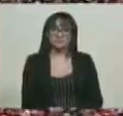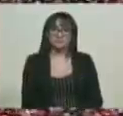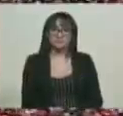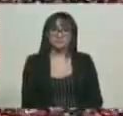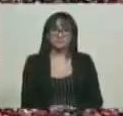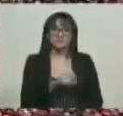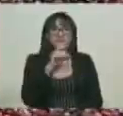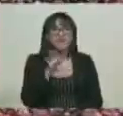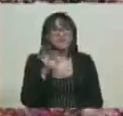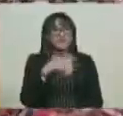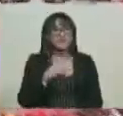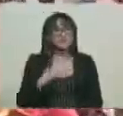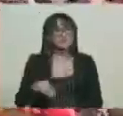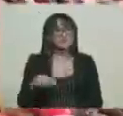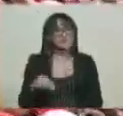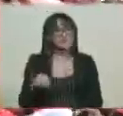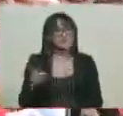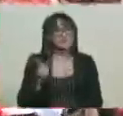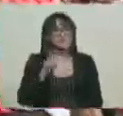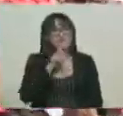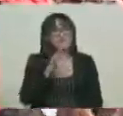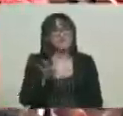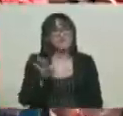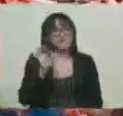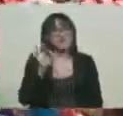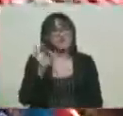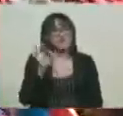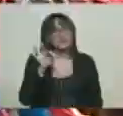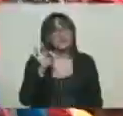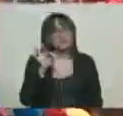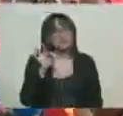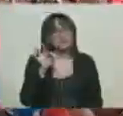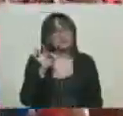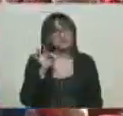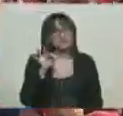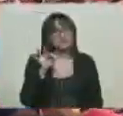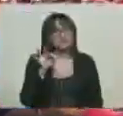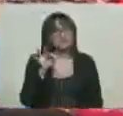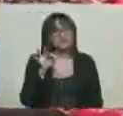¿Quién elija presidente de la República en Venezuela?